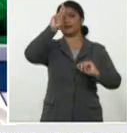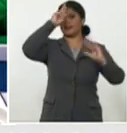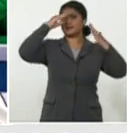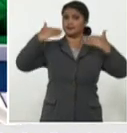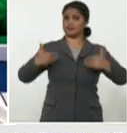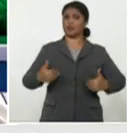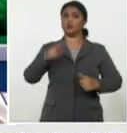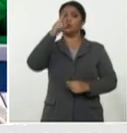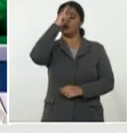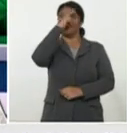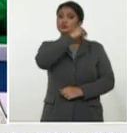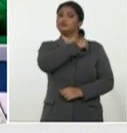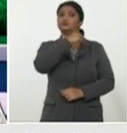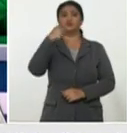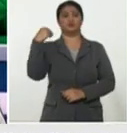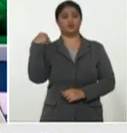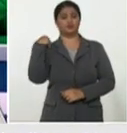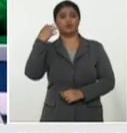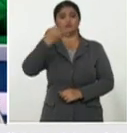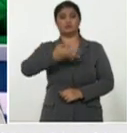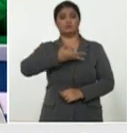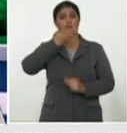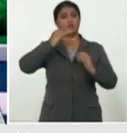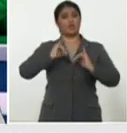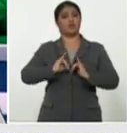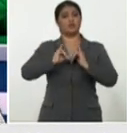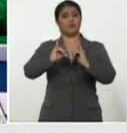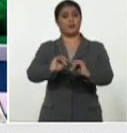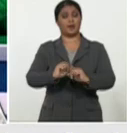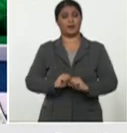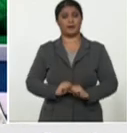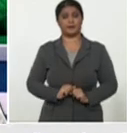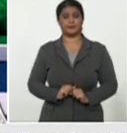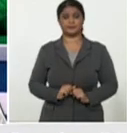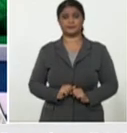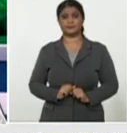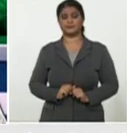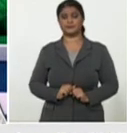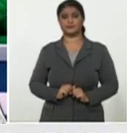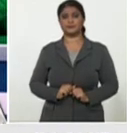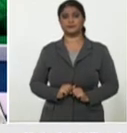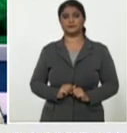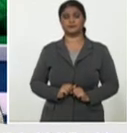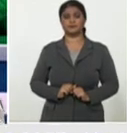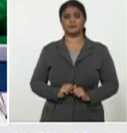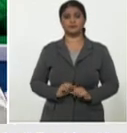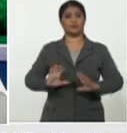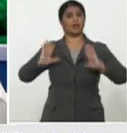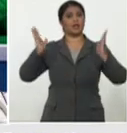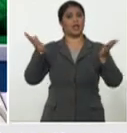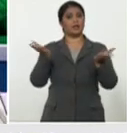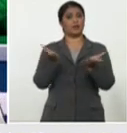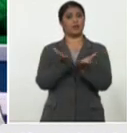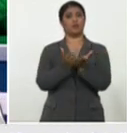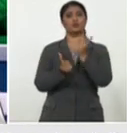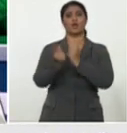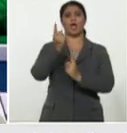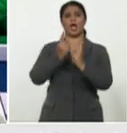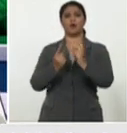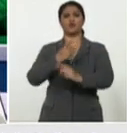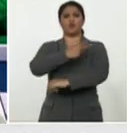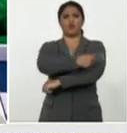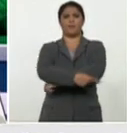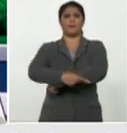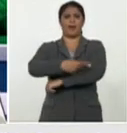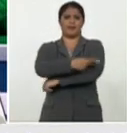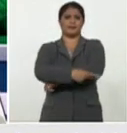él reiteraba que la no uniformidad en la administración de las vacunas, en donde los porcientos mayores